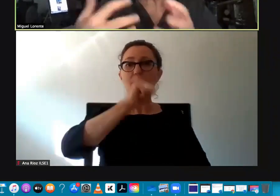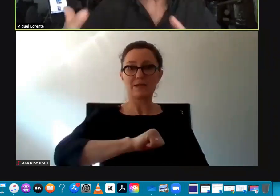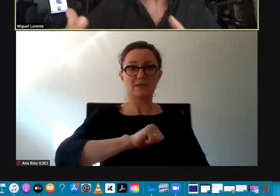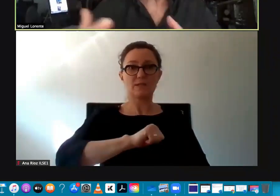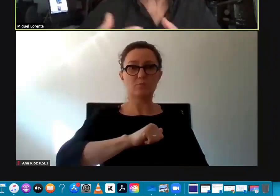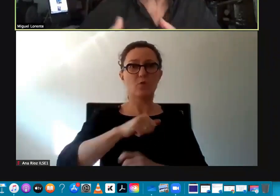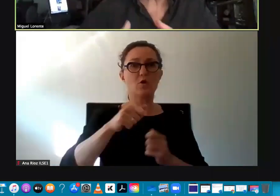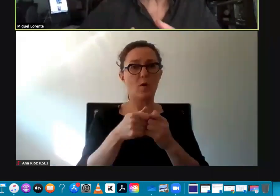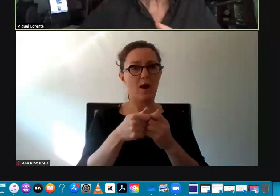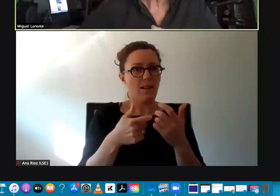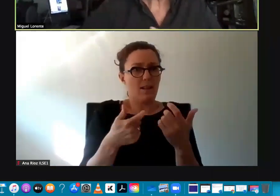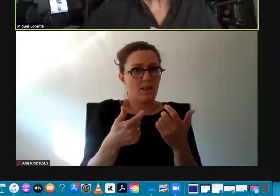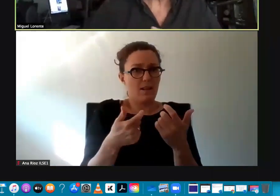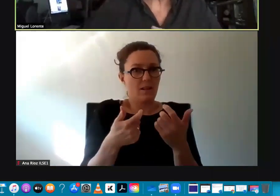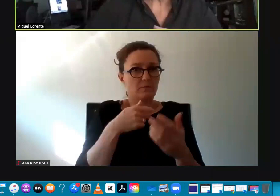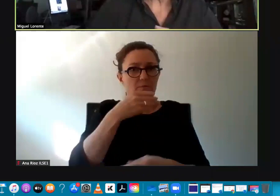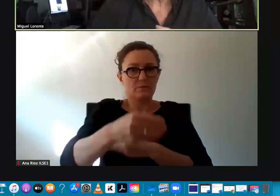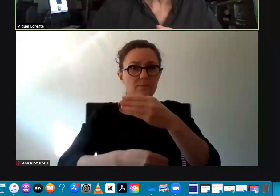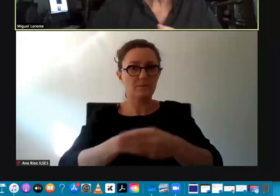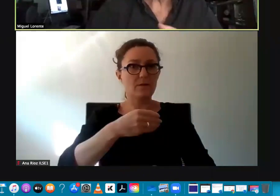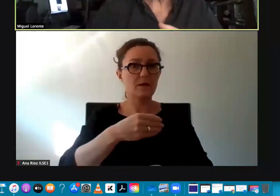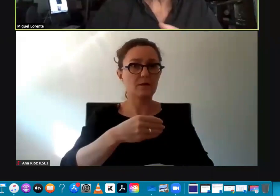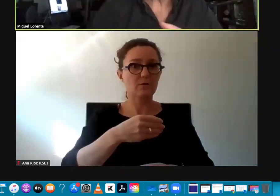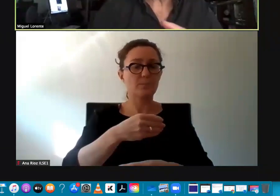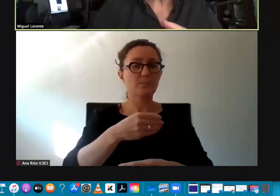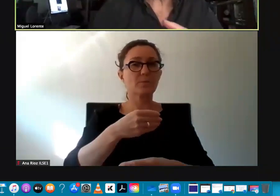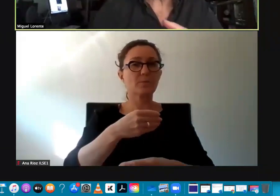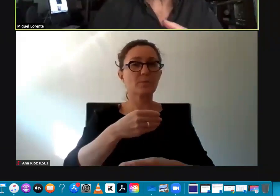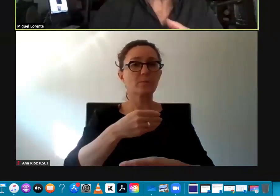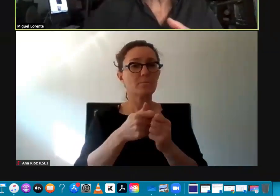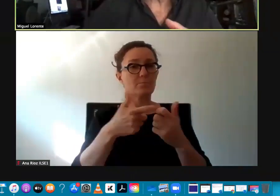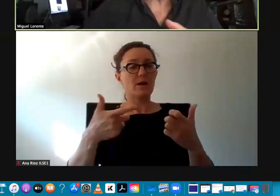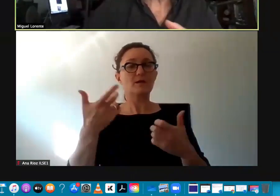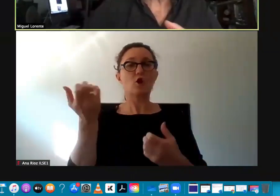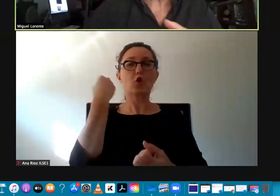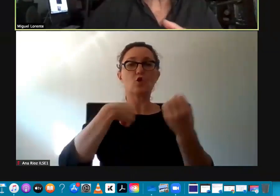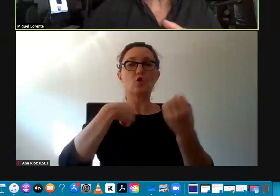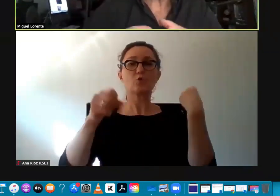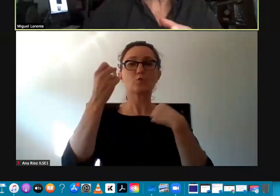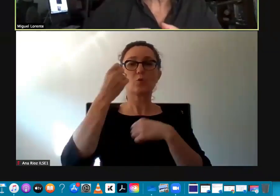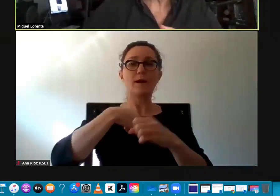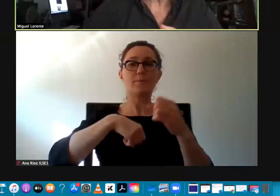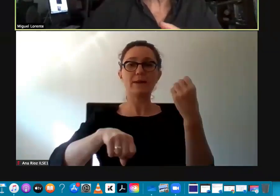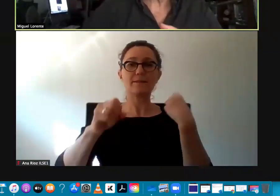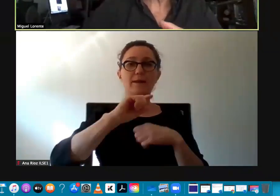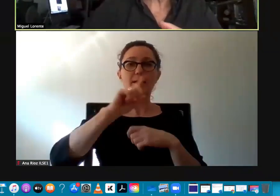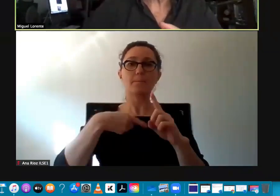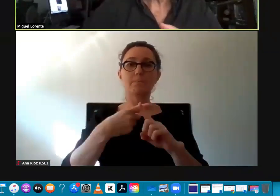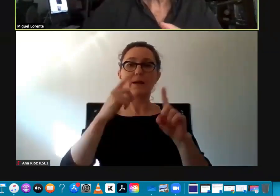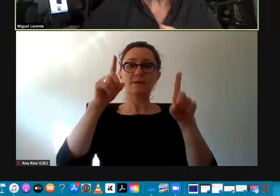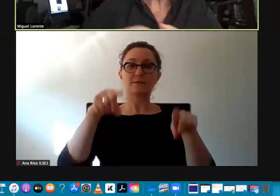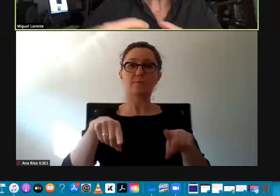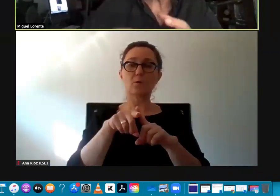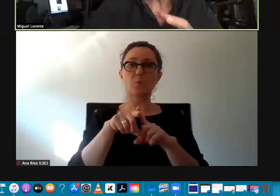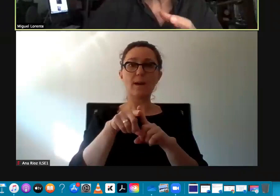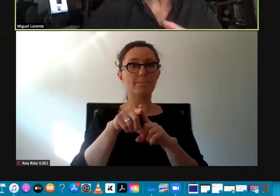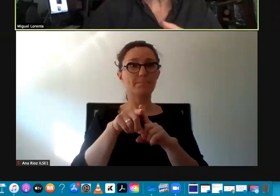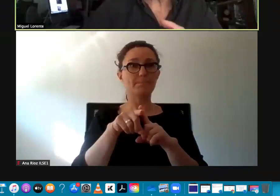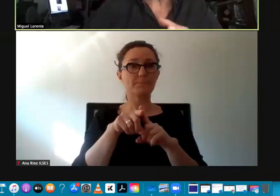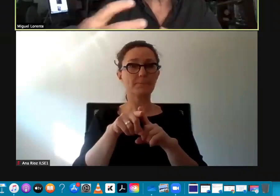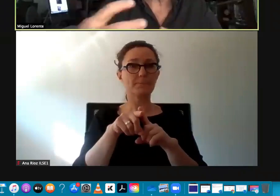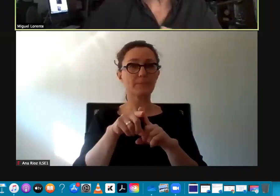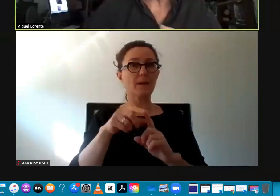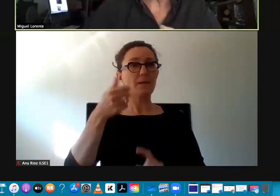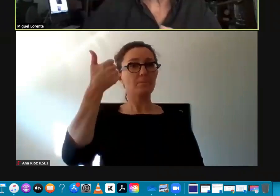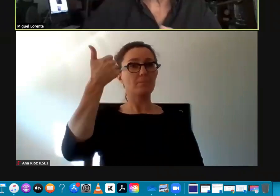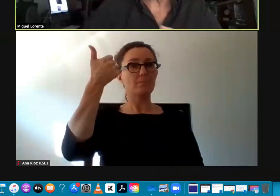Está actuando no solo conductualmente, sino que está redefiniendo un poco cuál es el papel de la